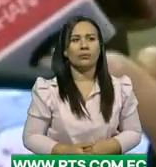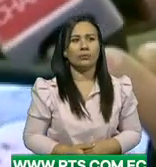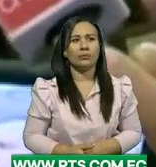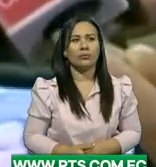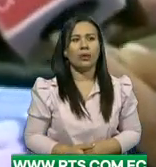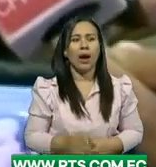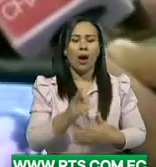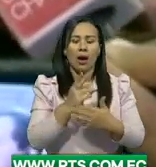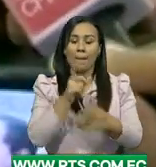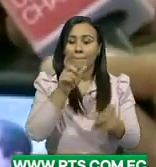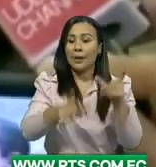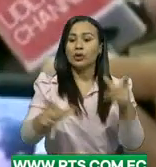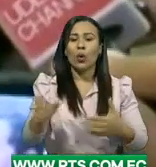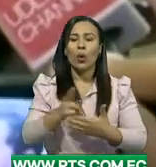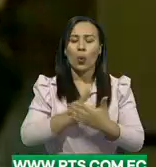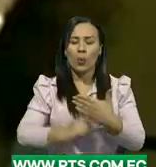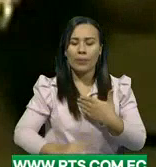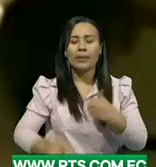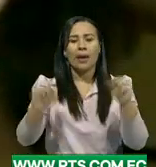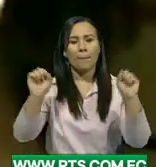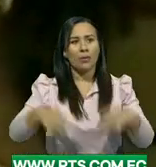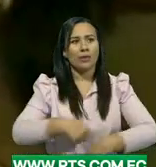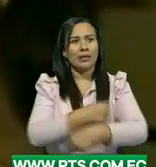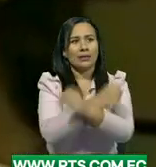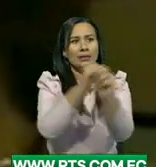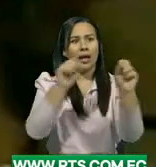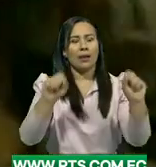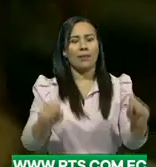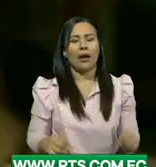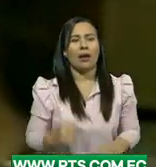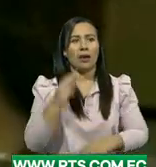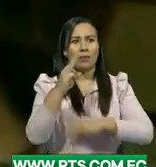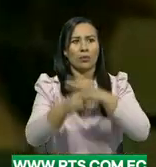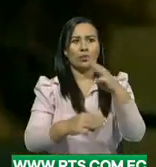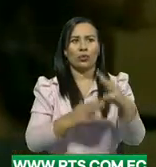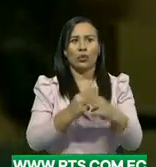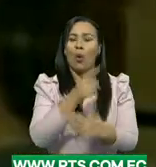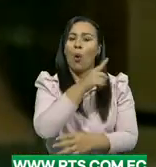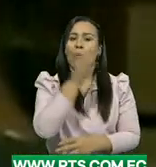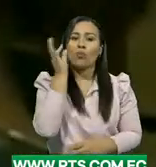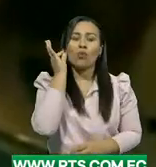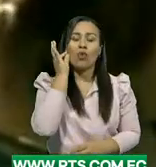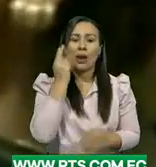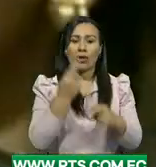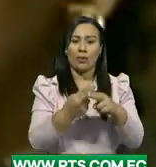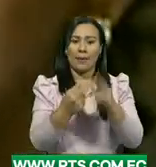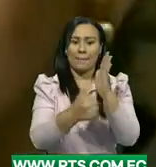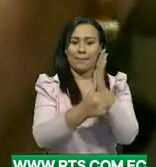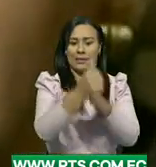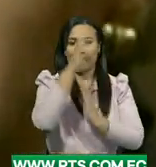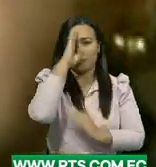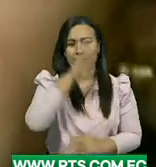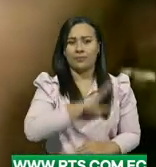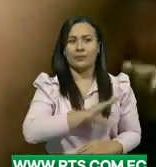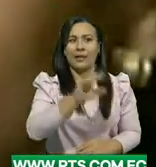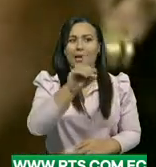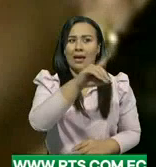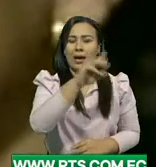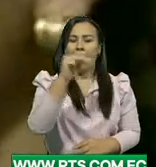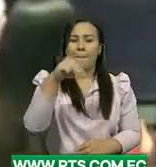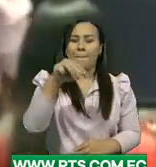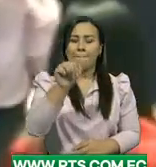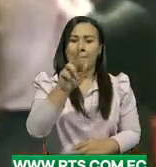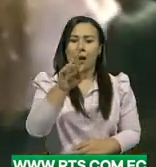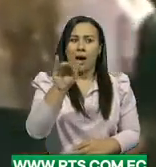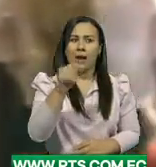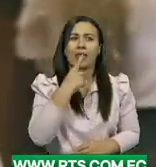origen humilde es capaz de salvar al país. La ministra del Interior, María Paula Romo, quien también se encontró presente en el acto de posesión de Salazar, se refirió